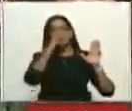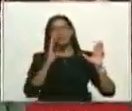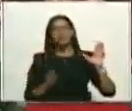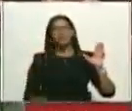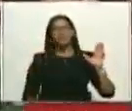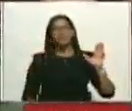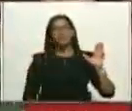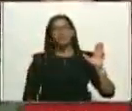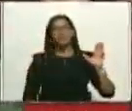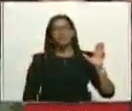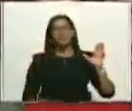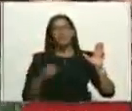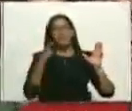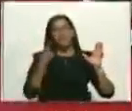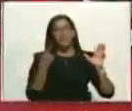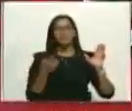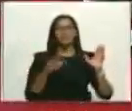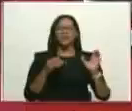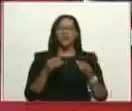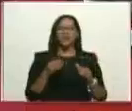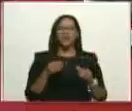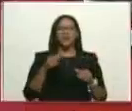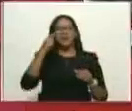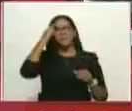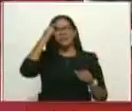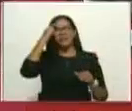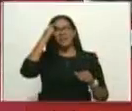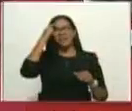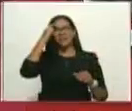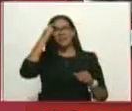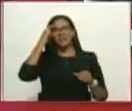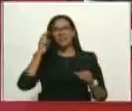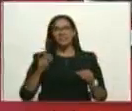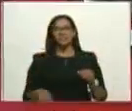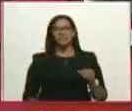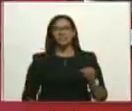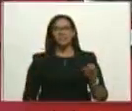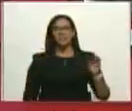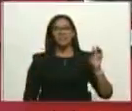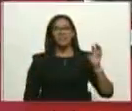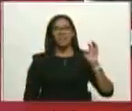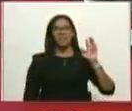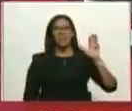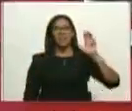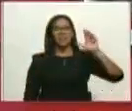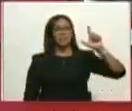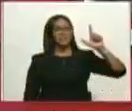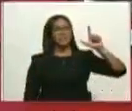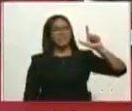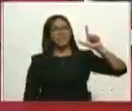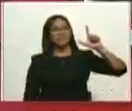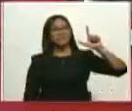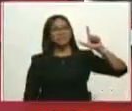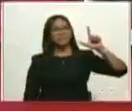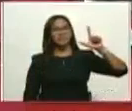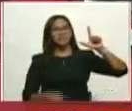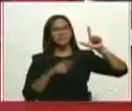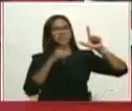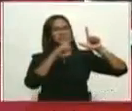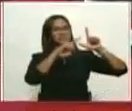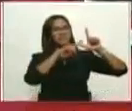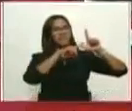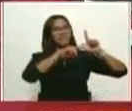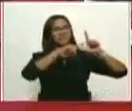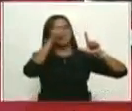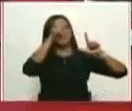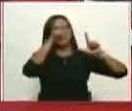quinta. Pedro Carreño, esto era la punta de la bayoneta, de la